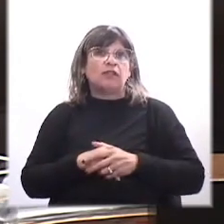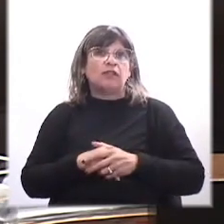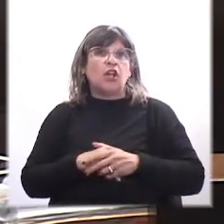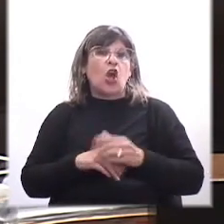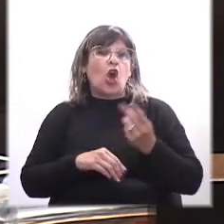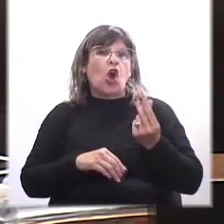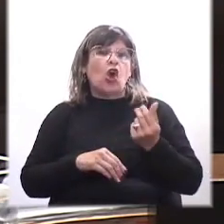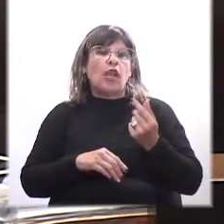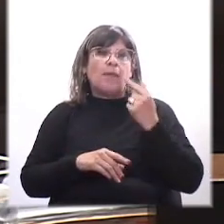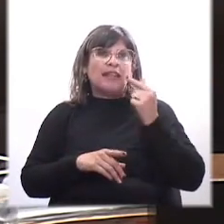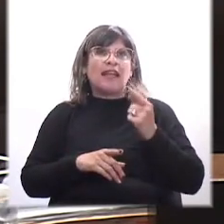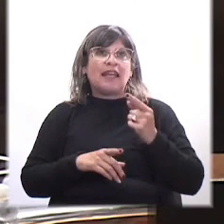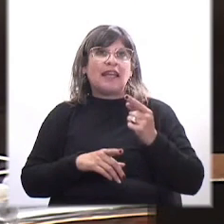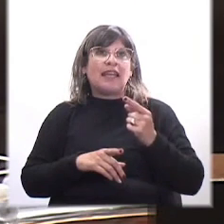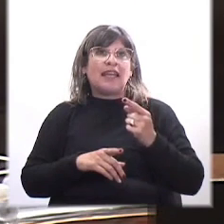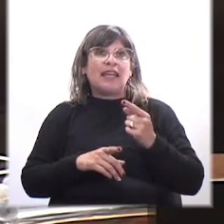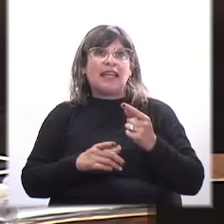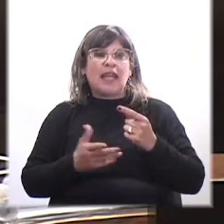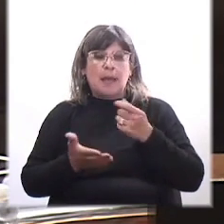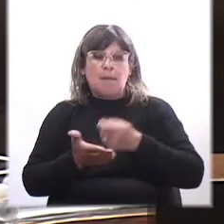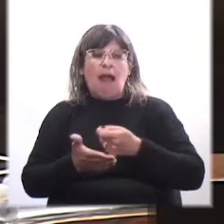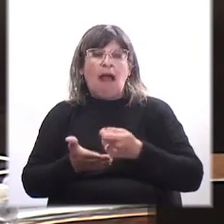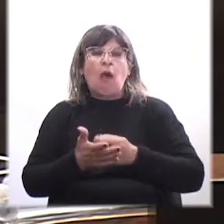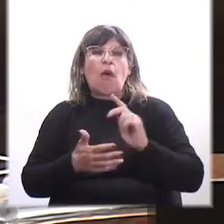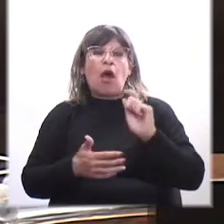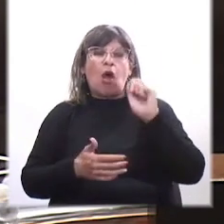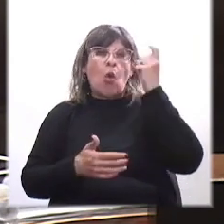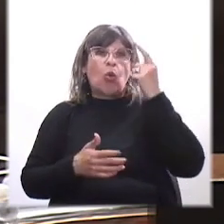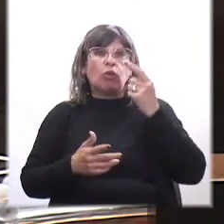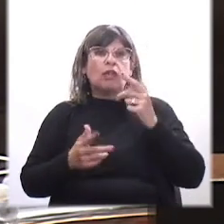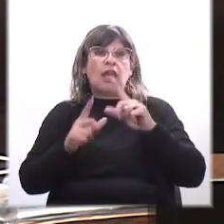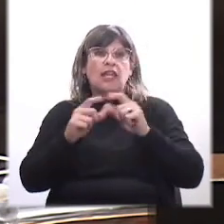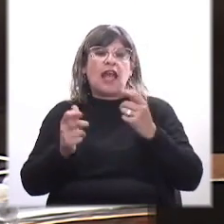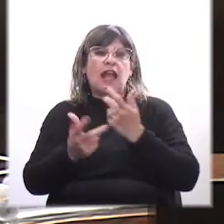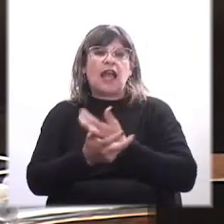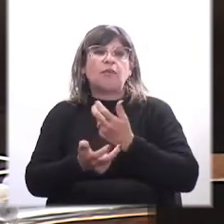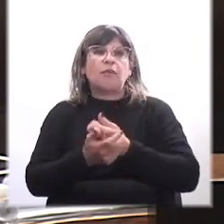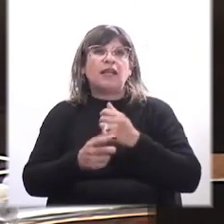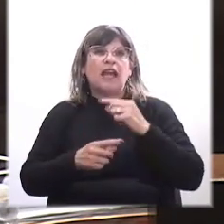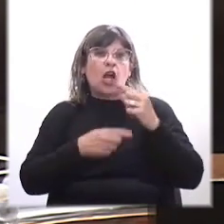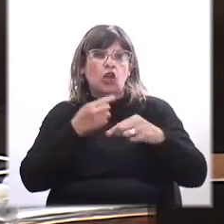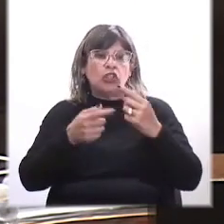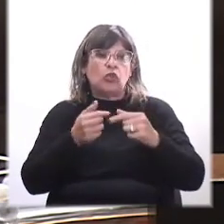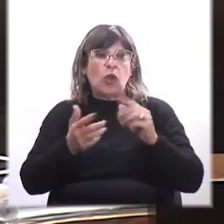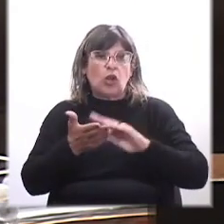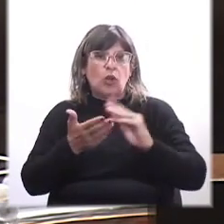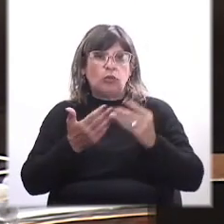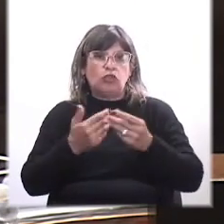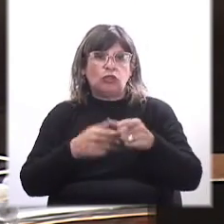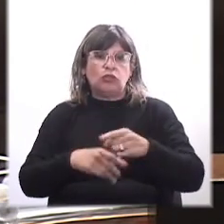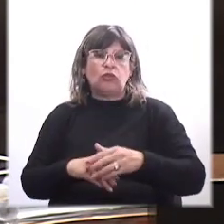la plata que destinaba UTE y ANCAP para seguir adelante con este proyecto.